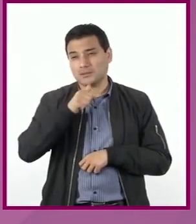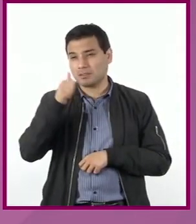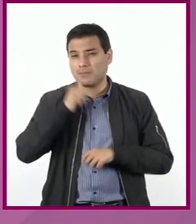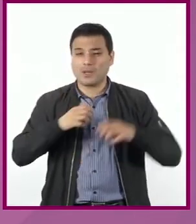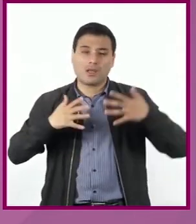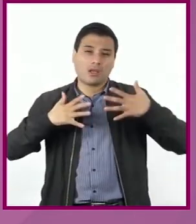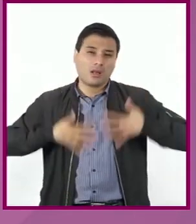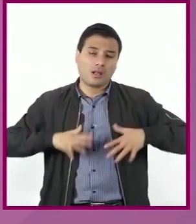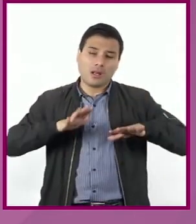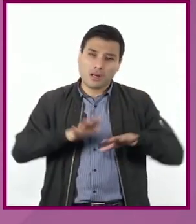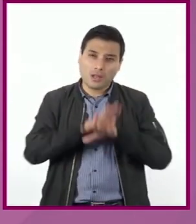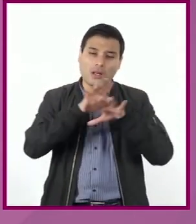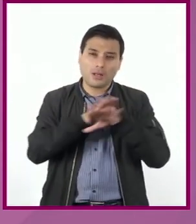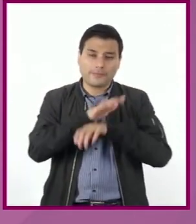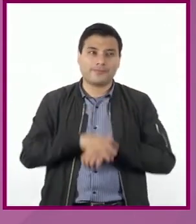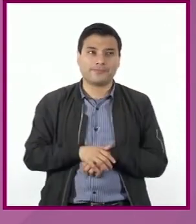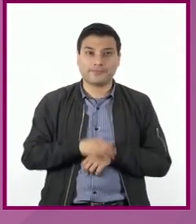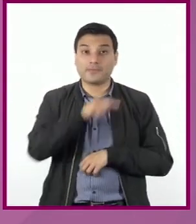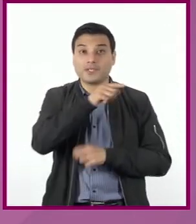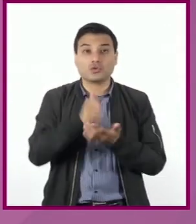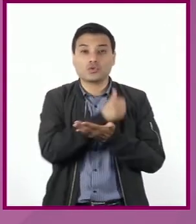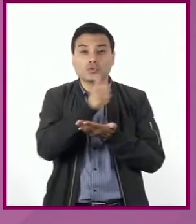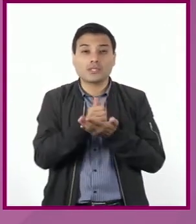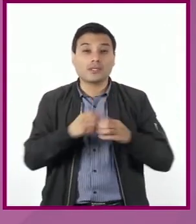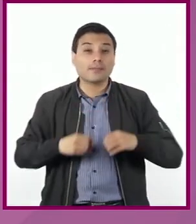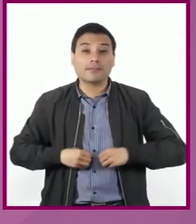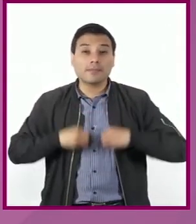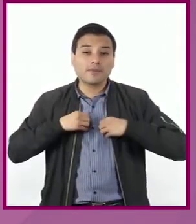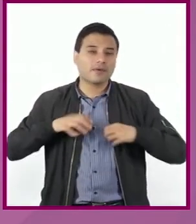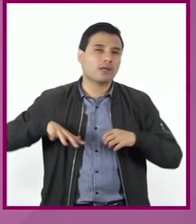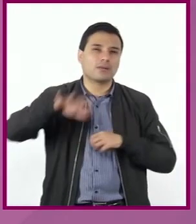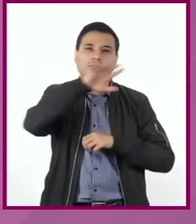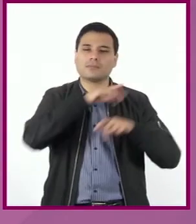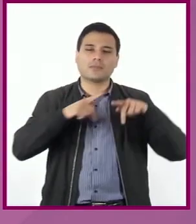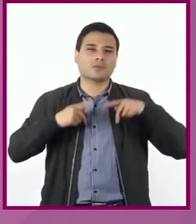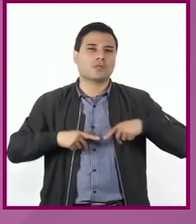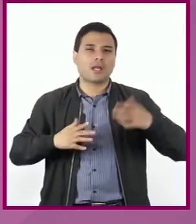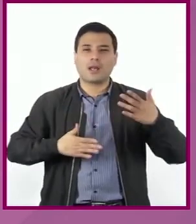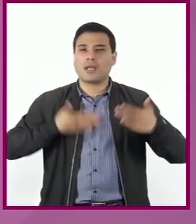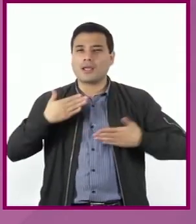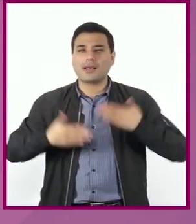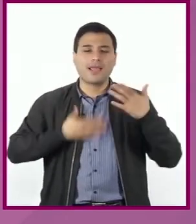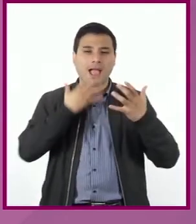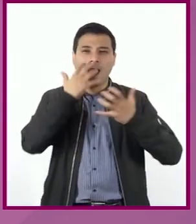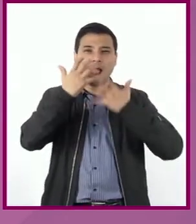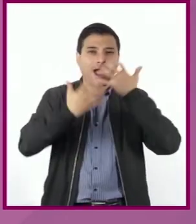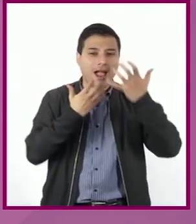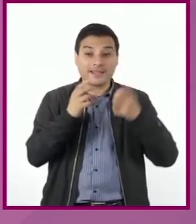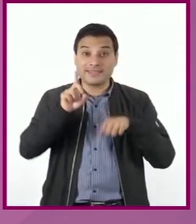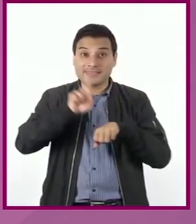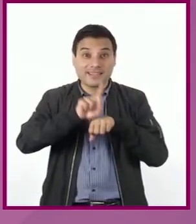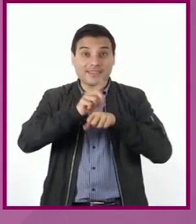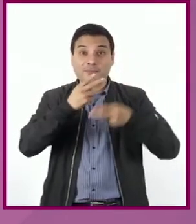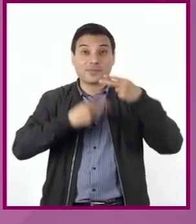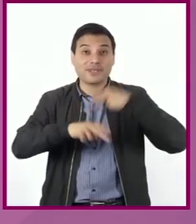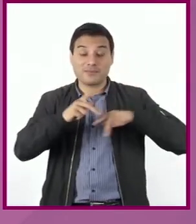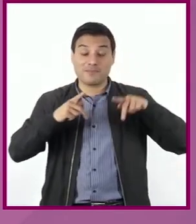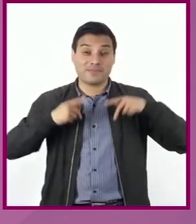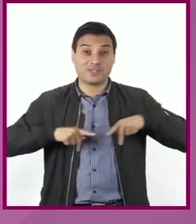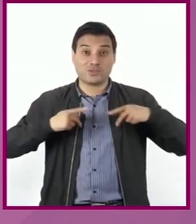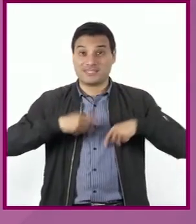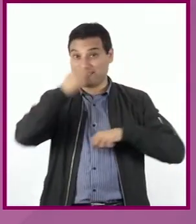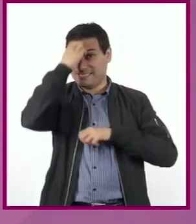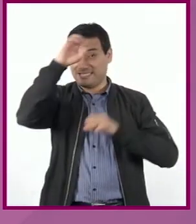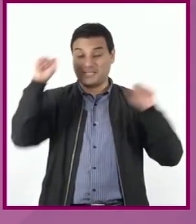La ciudad en que vivía el emperador era muy alegre y bulliciosa. Todos los días llegaban a ella muchísimos